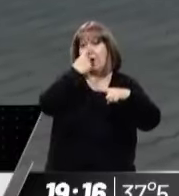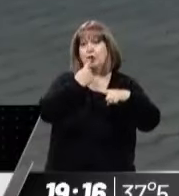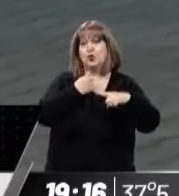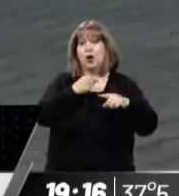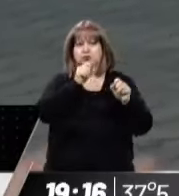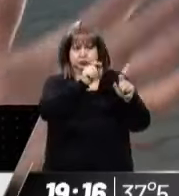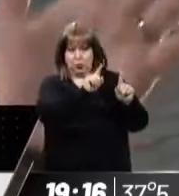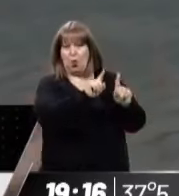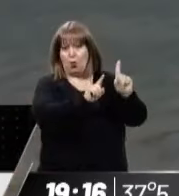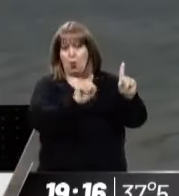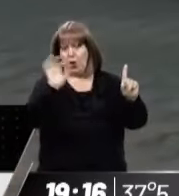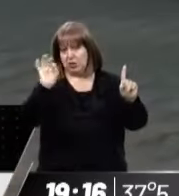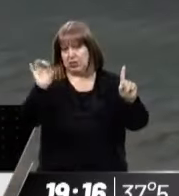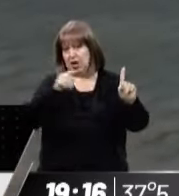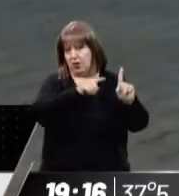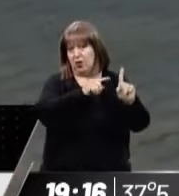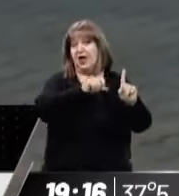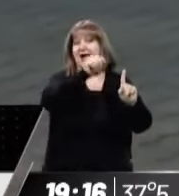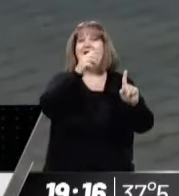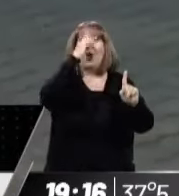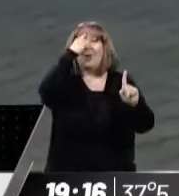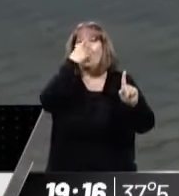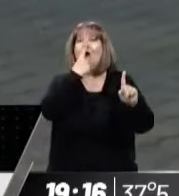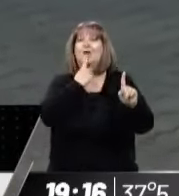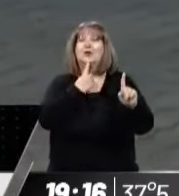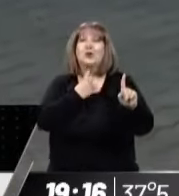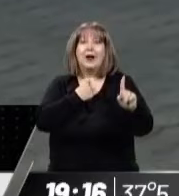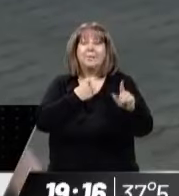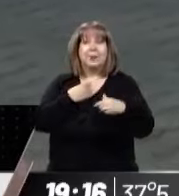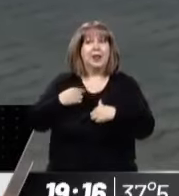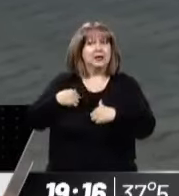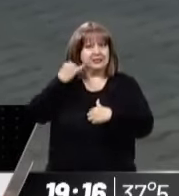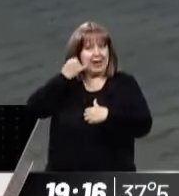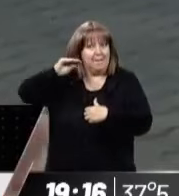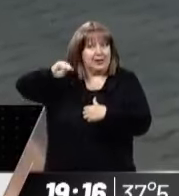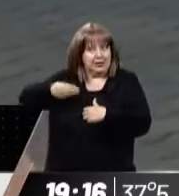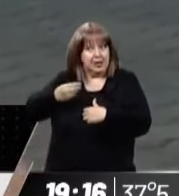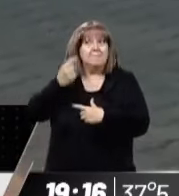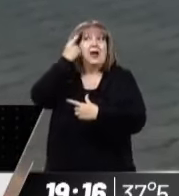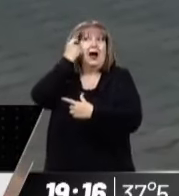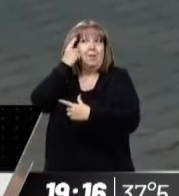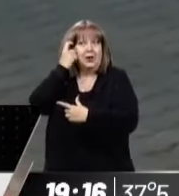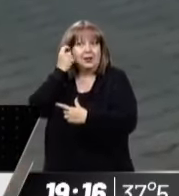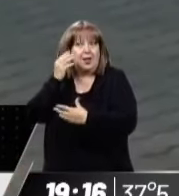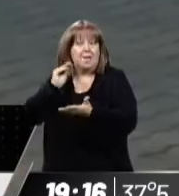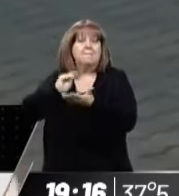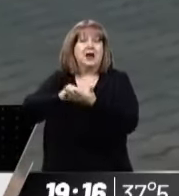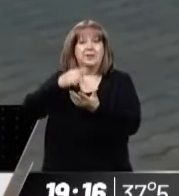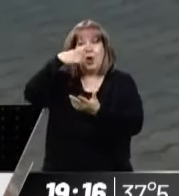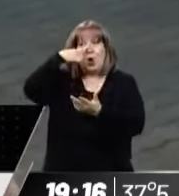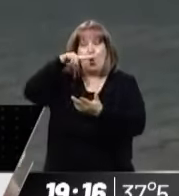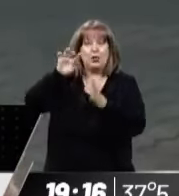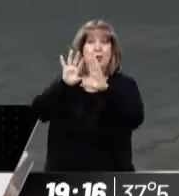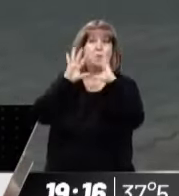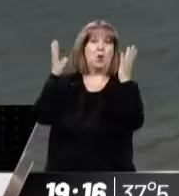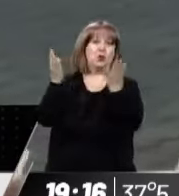muy bien, 1-0 en casa, se hace. Pero tenemos que aprender, fracasamos. Aprendemos, ganamos el último mundial y ojalá